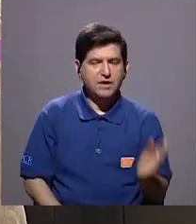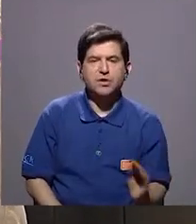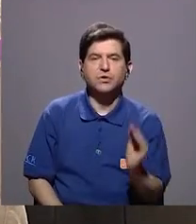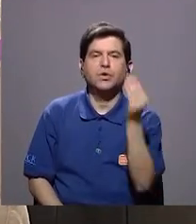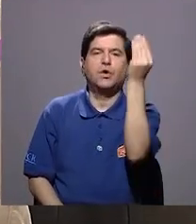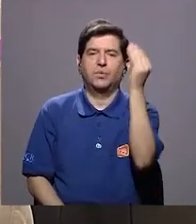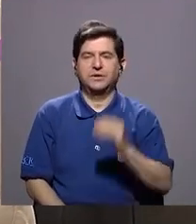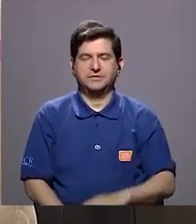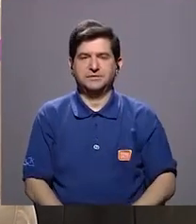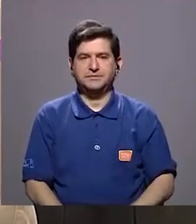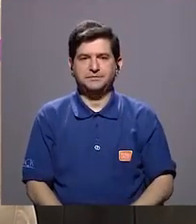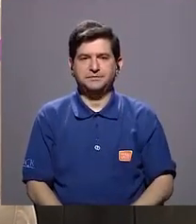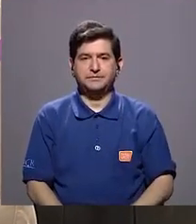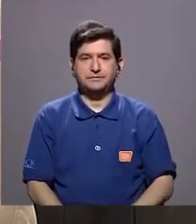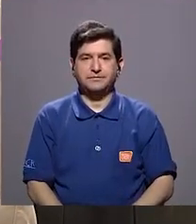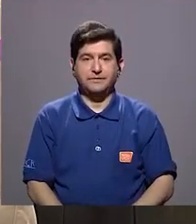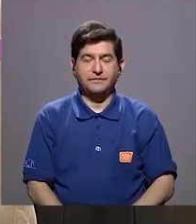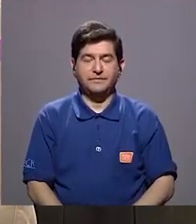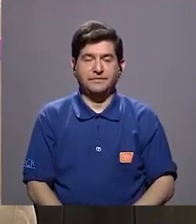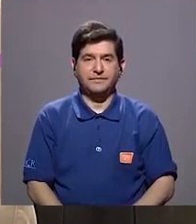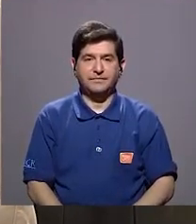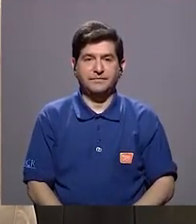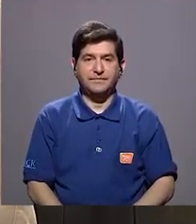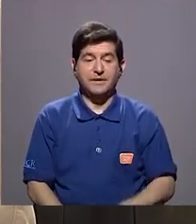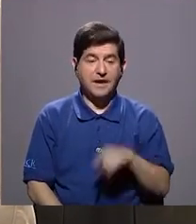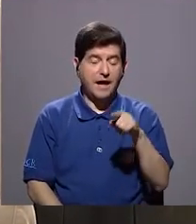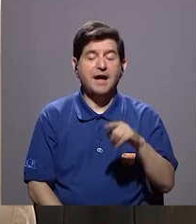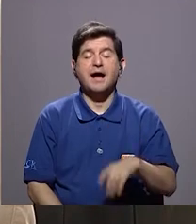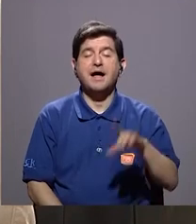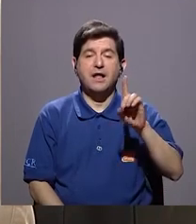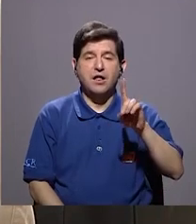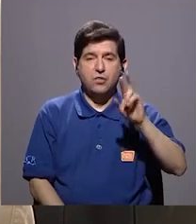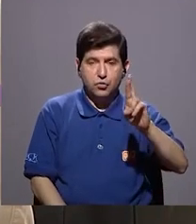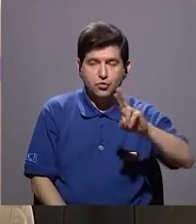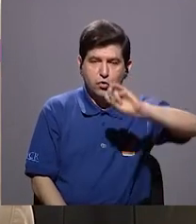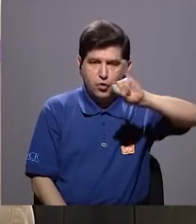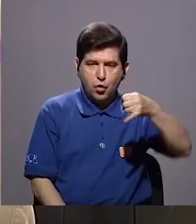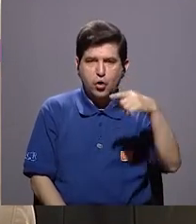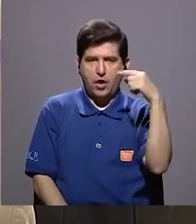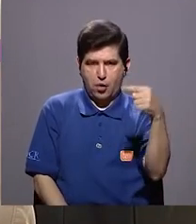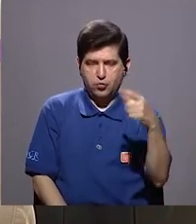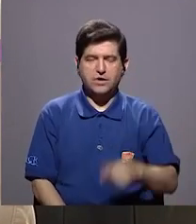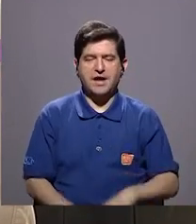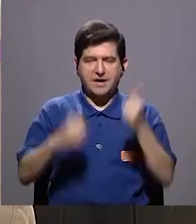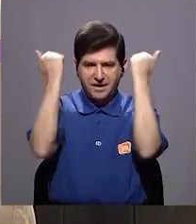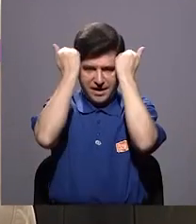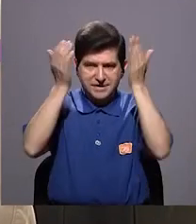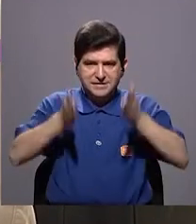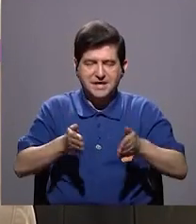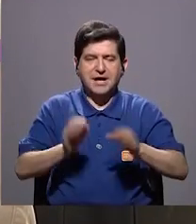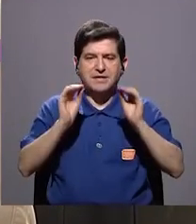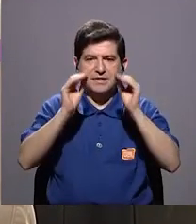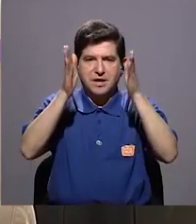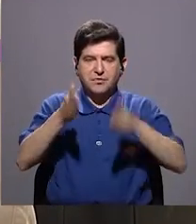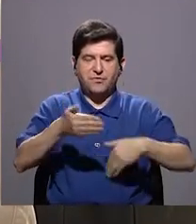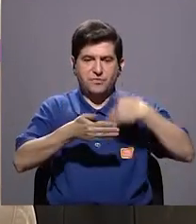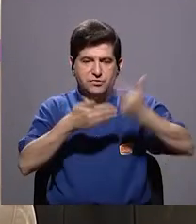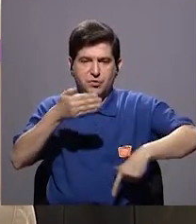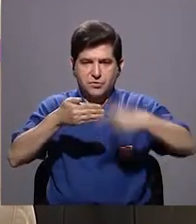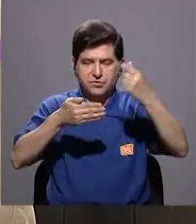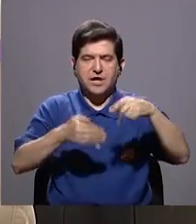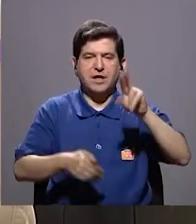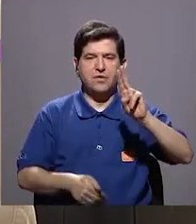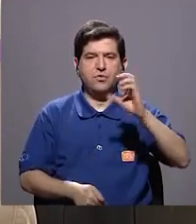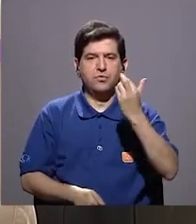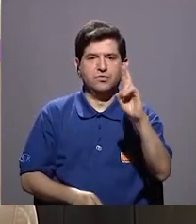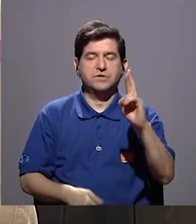y adolescentes y niñas y adolescentes con el doctor Jorge Gutiérrez, quien es psiquiatra, profesor de posgrado de la Universidad de Costa